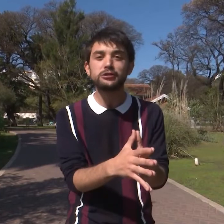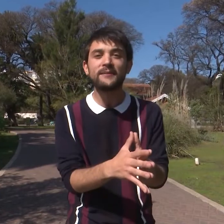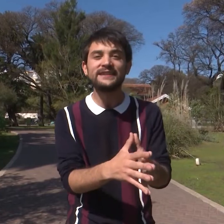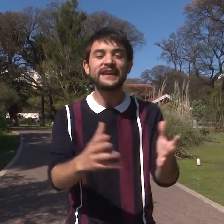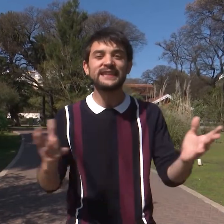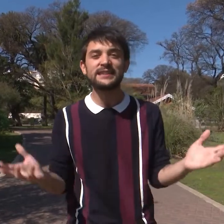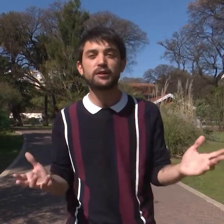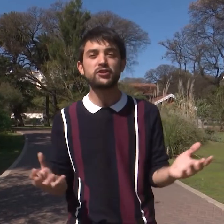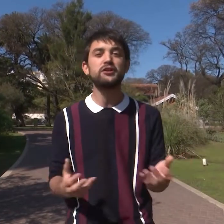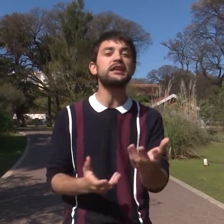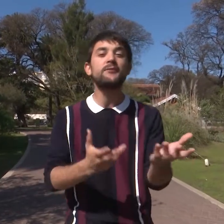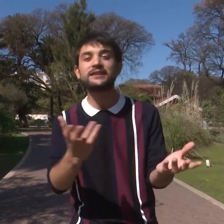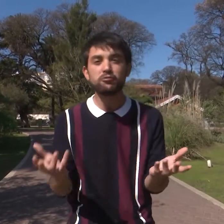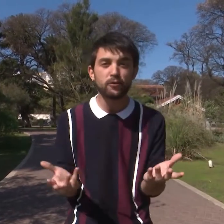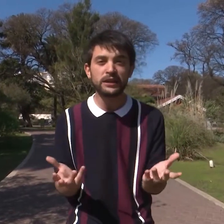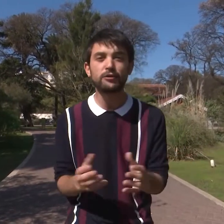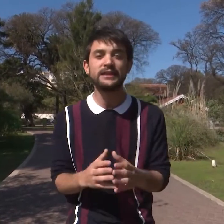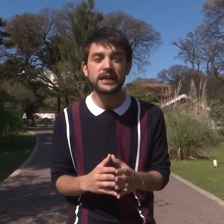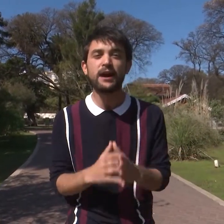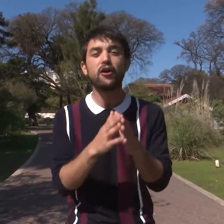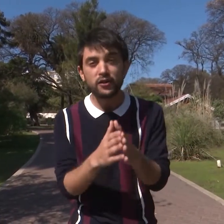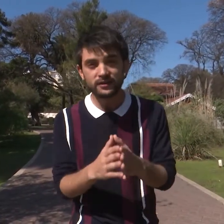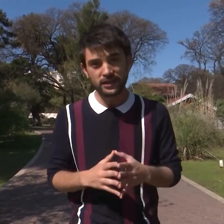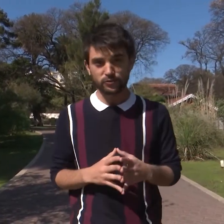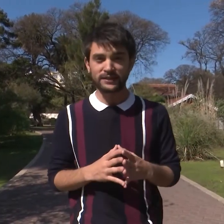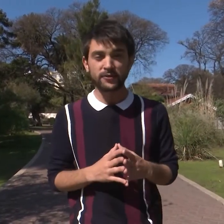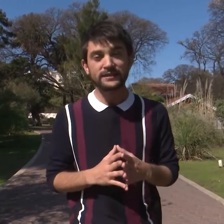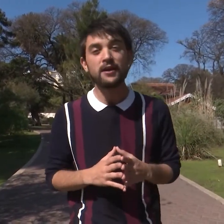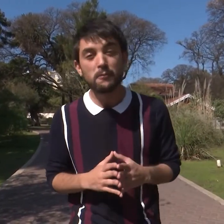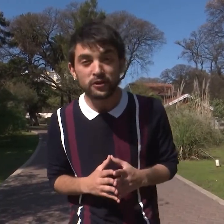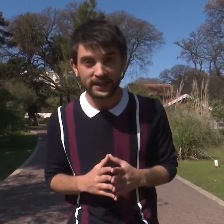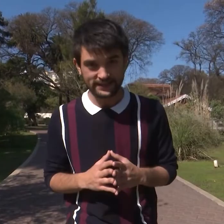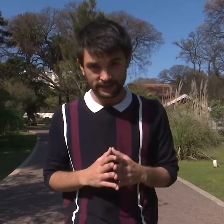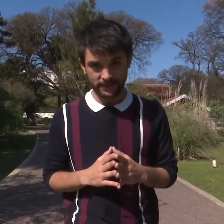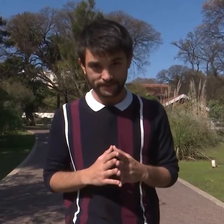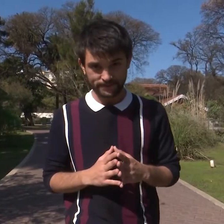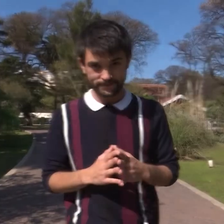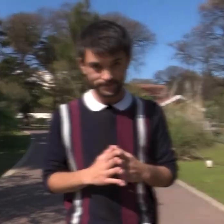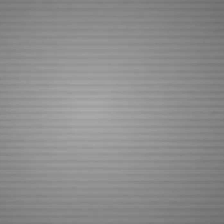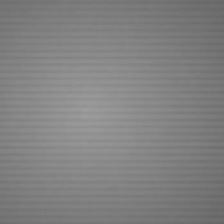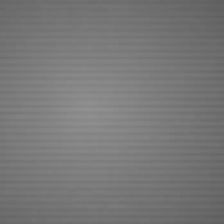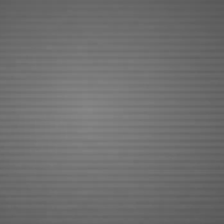abordar justamente esta situación y debatir un poquito este tema, hoy tenemos una entrevista muy interesante.